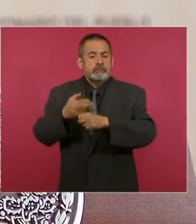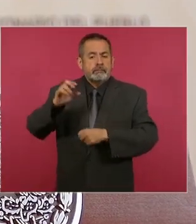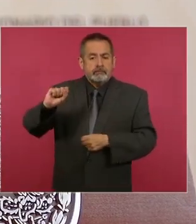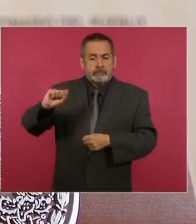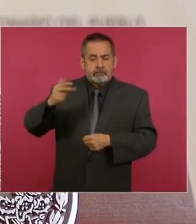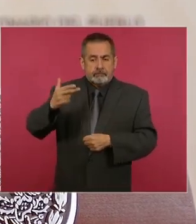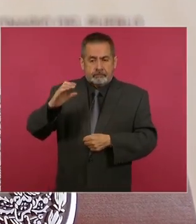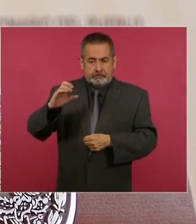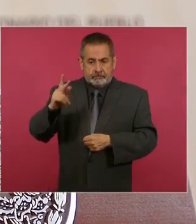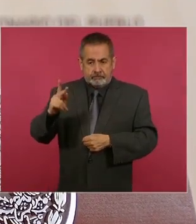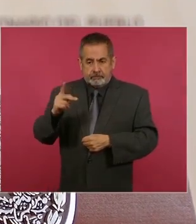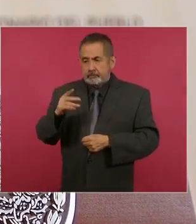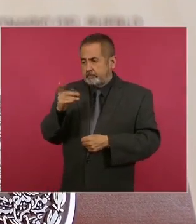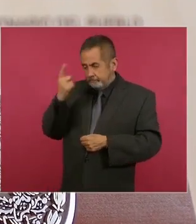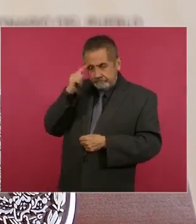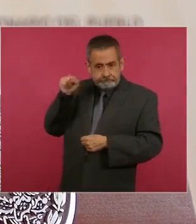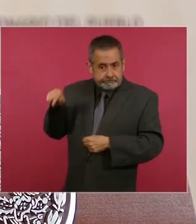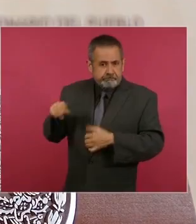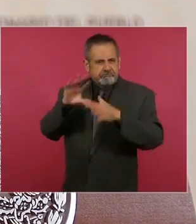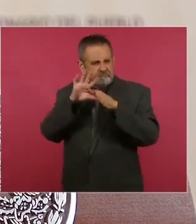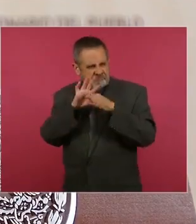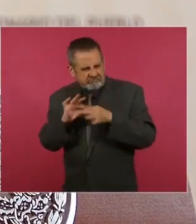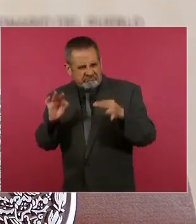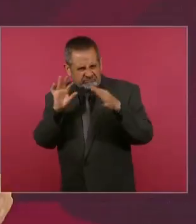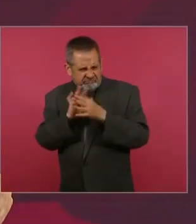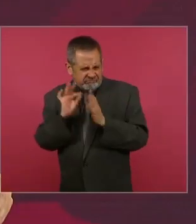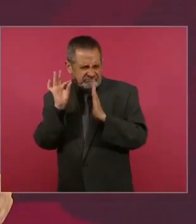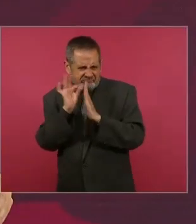de manera detallada ir